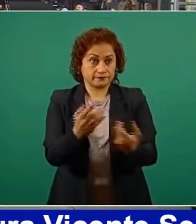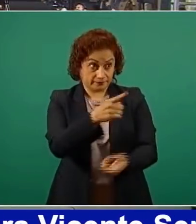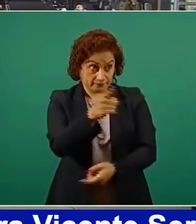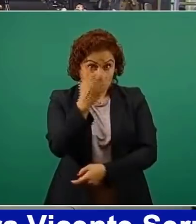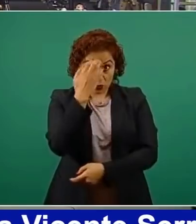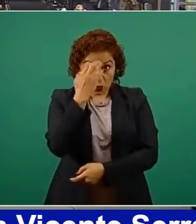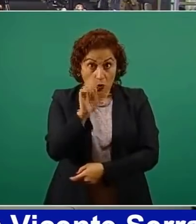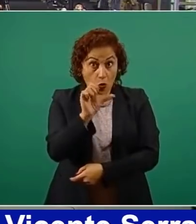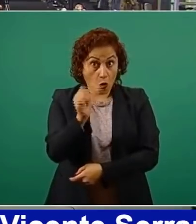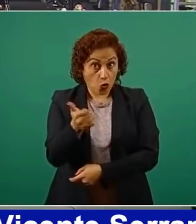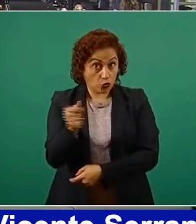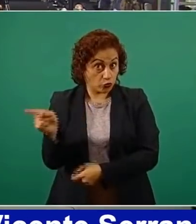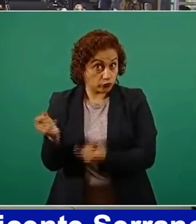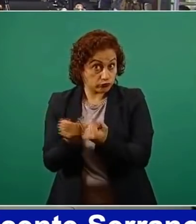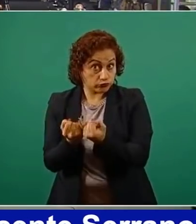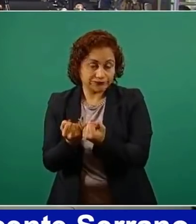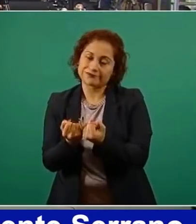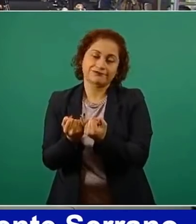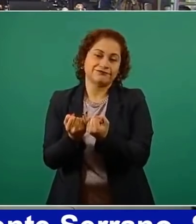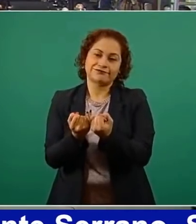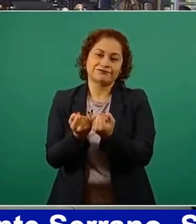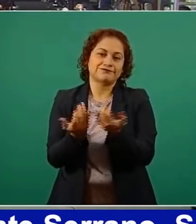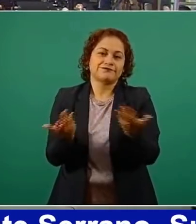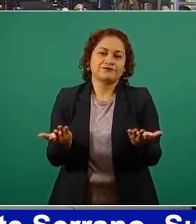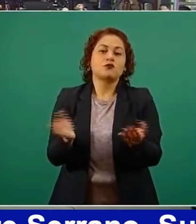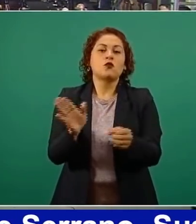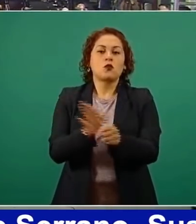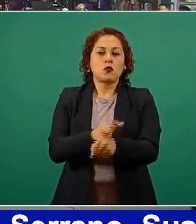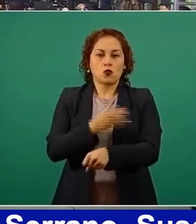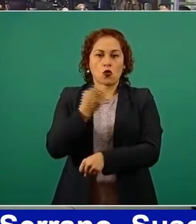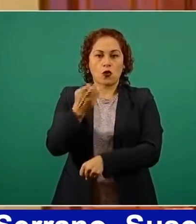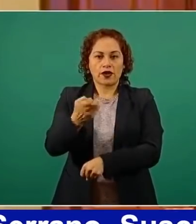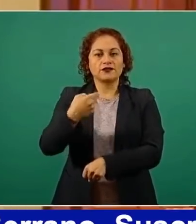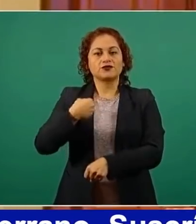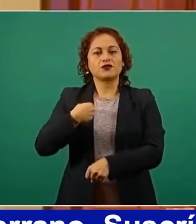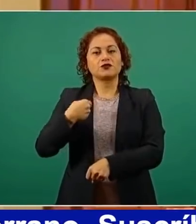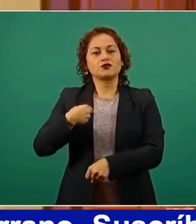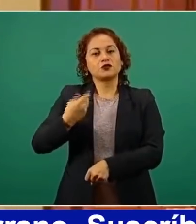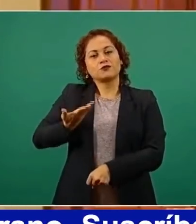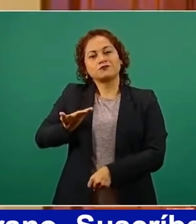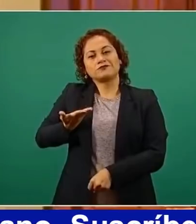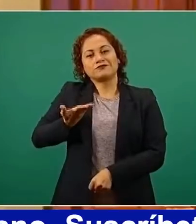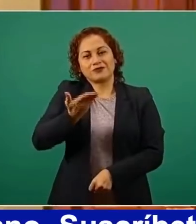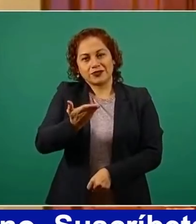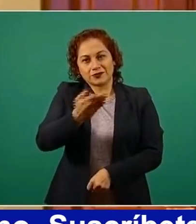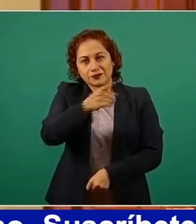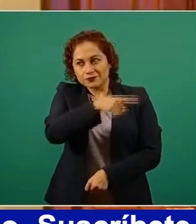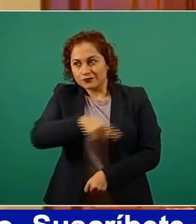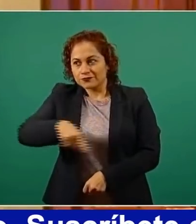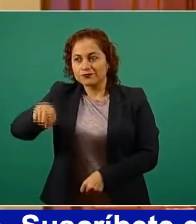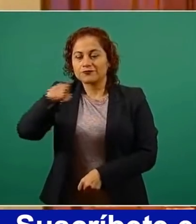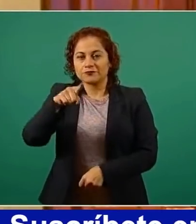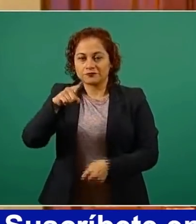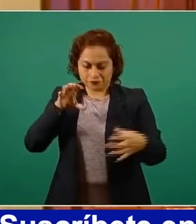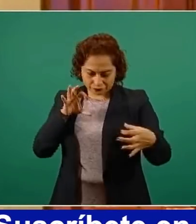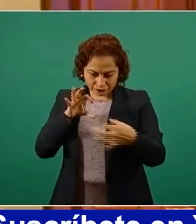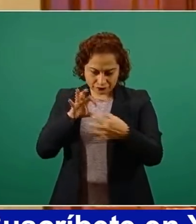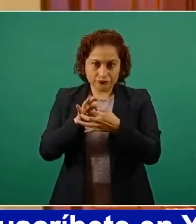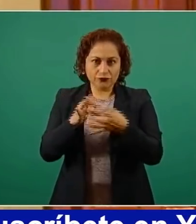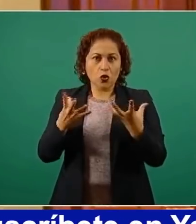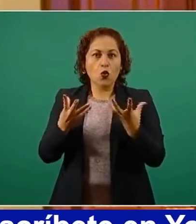y estimados mandatarios, los convoco a que juntos hagamos